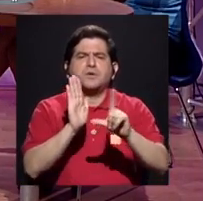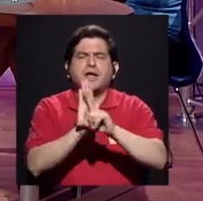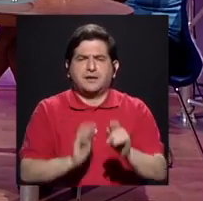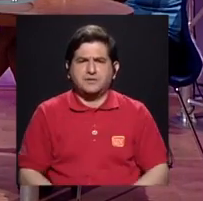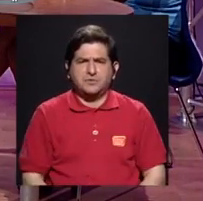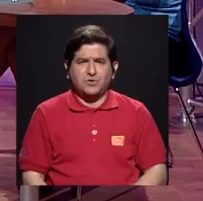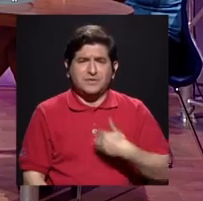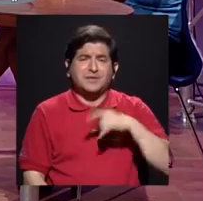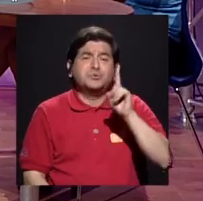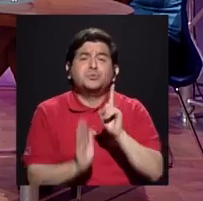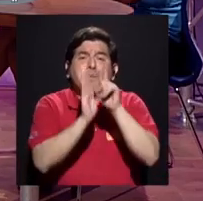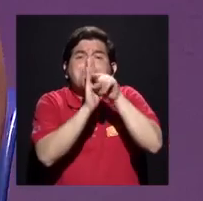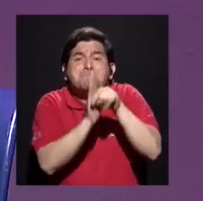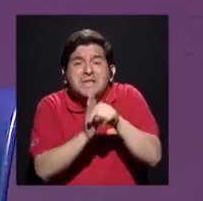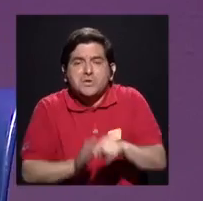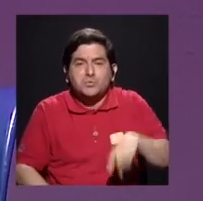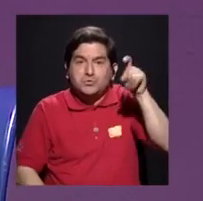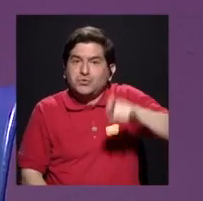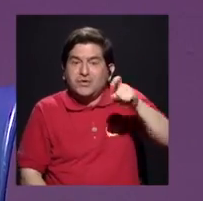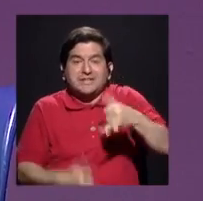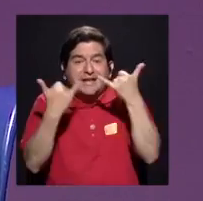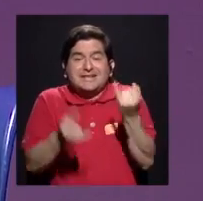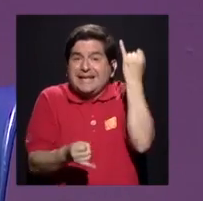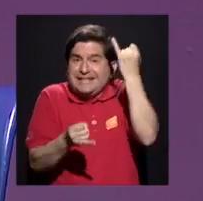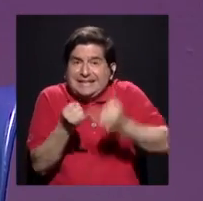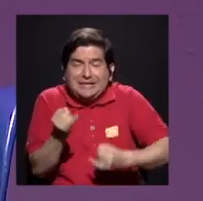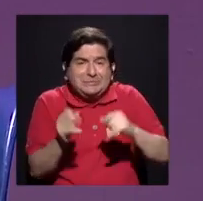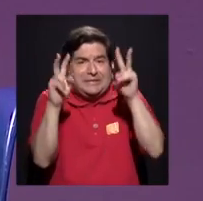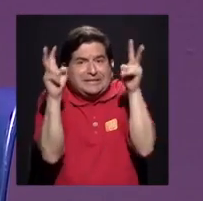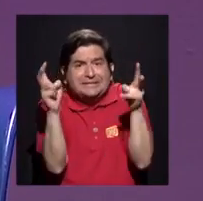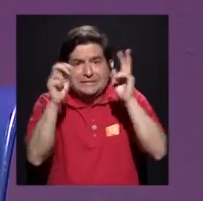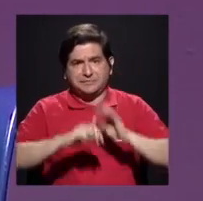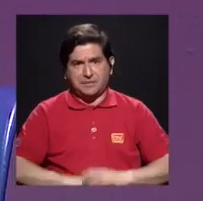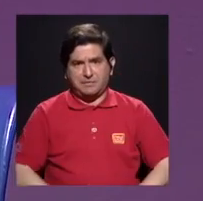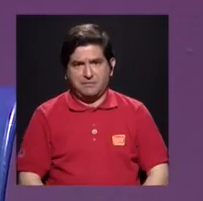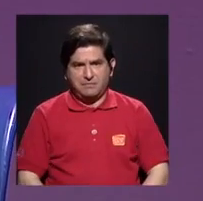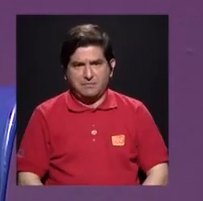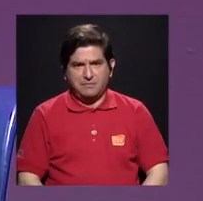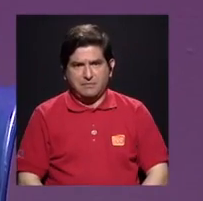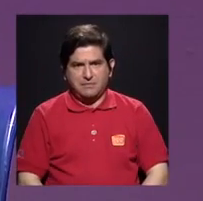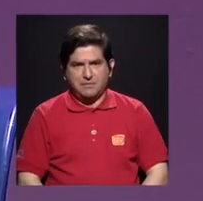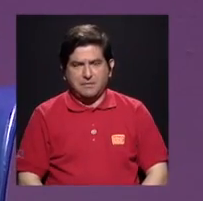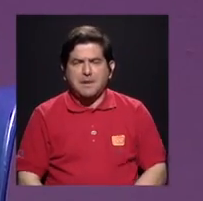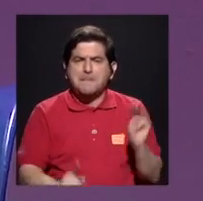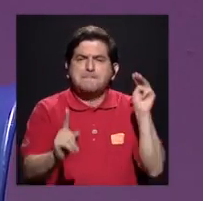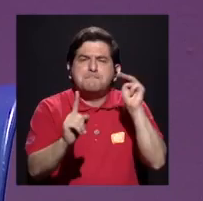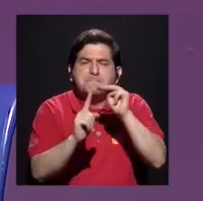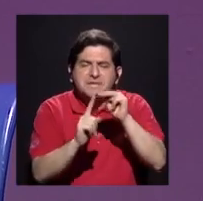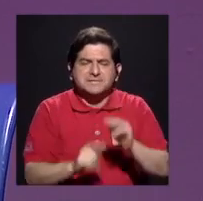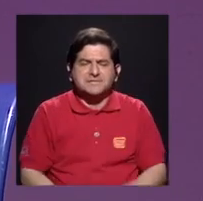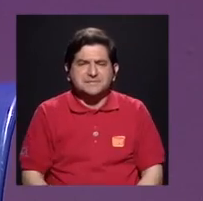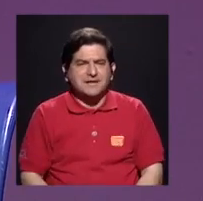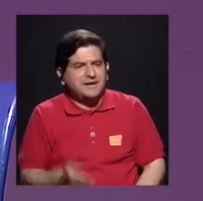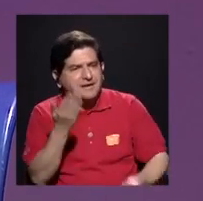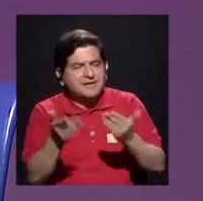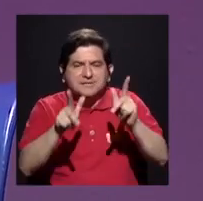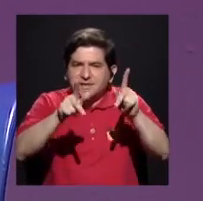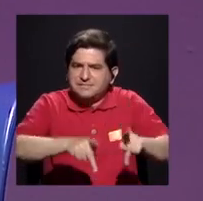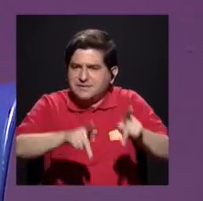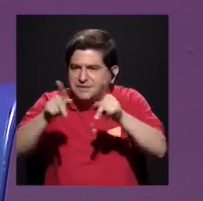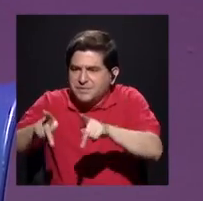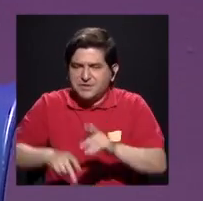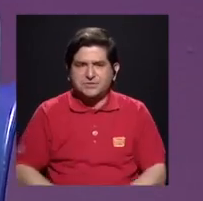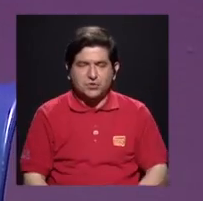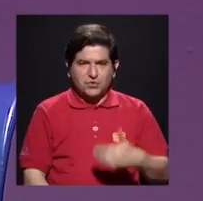queda un minuto y necesitamos ya cerrar el tema cuál sería ese mensaje para para las personas